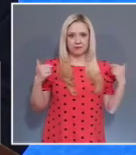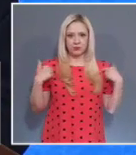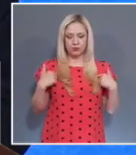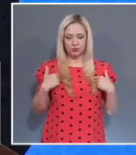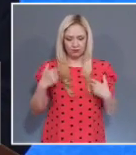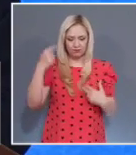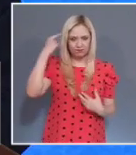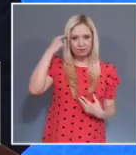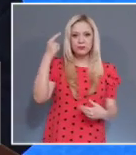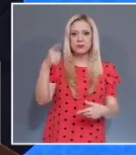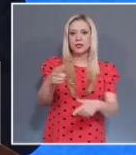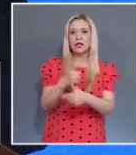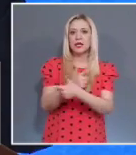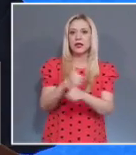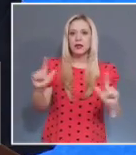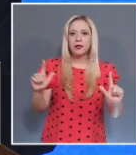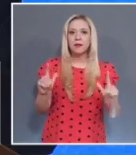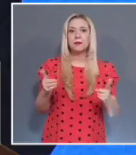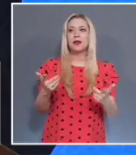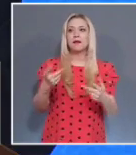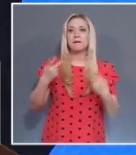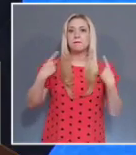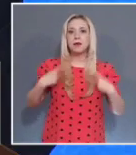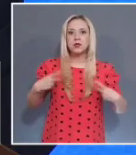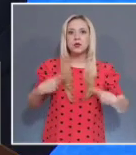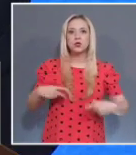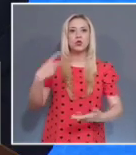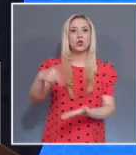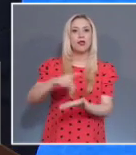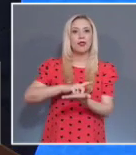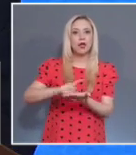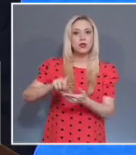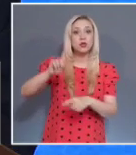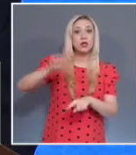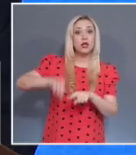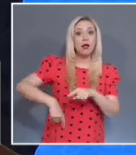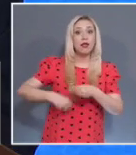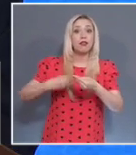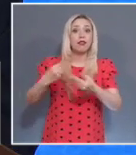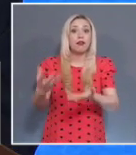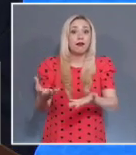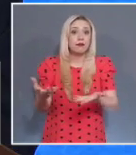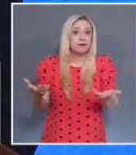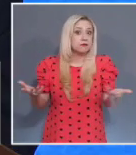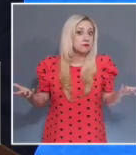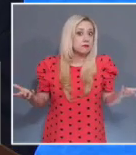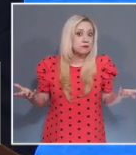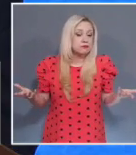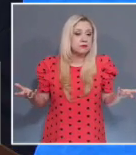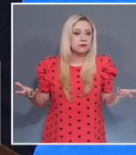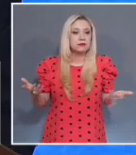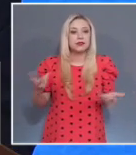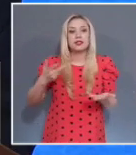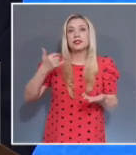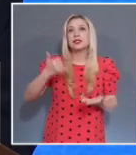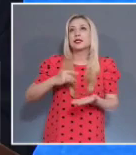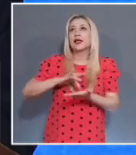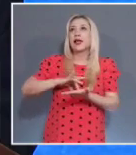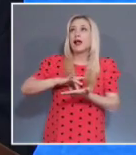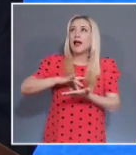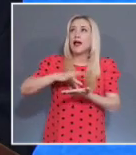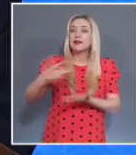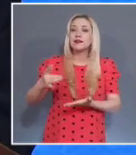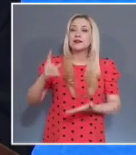y los derechos de los justiciables. Pero agradezco más a la vida que me permite hacerlo en compañía de